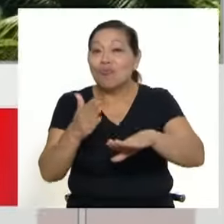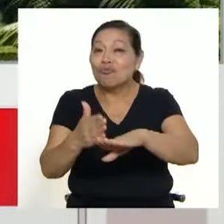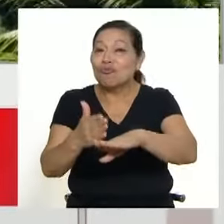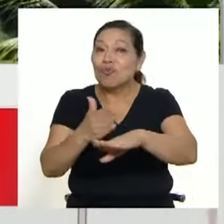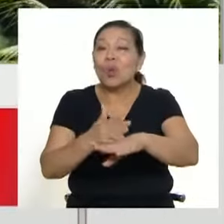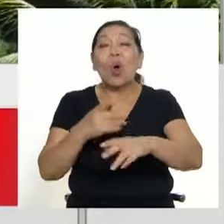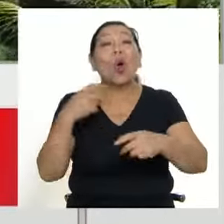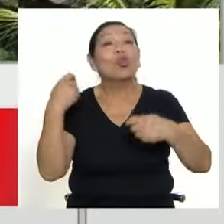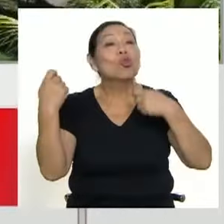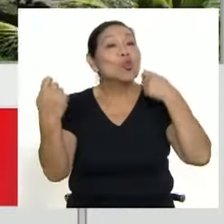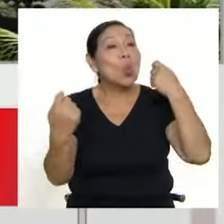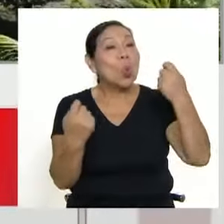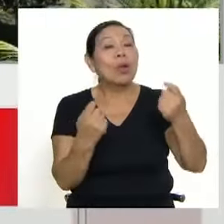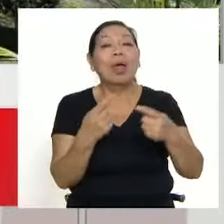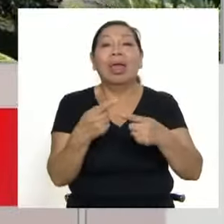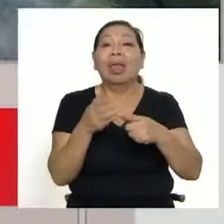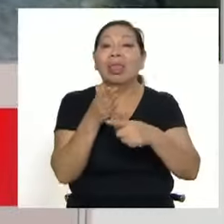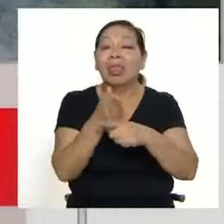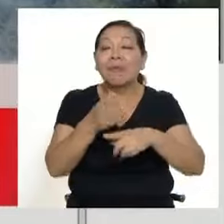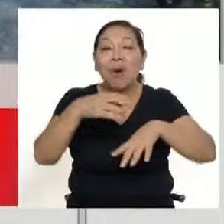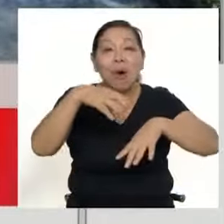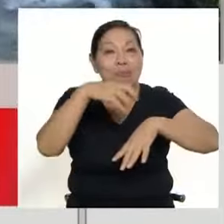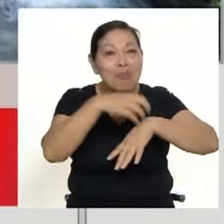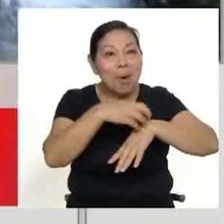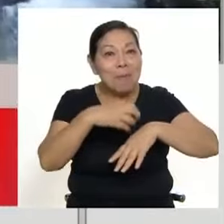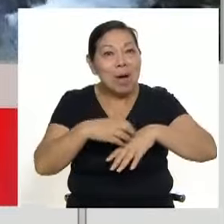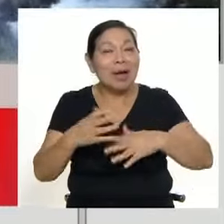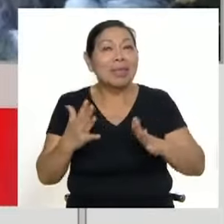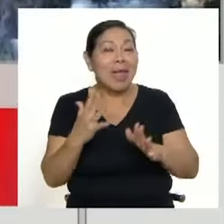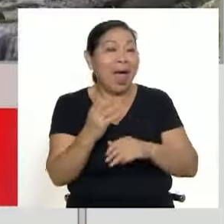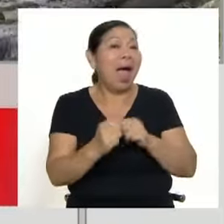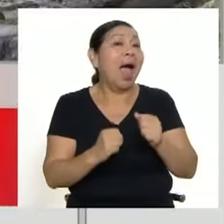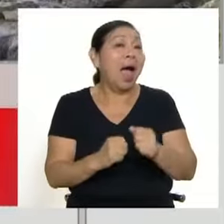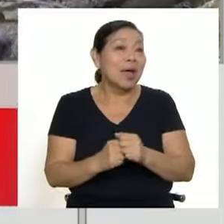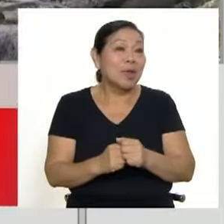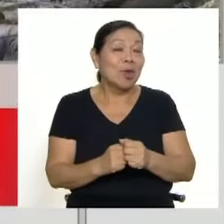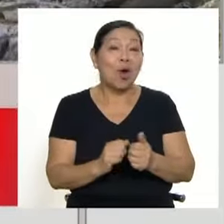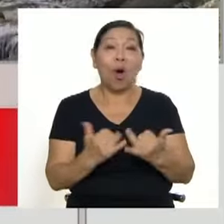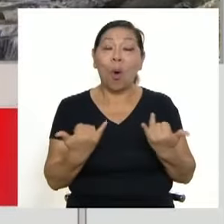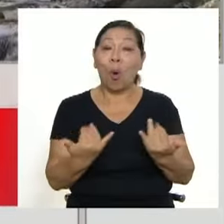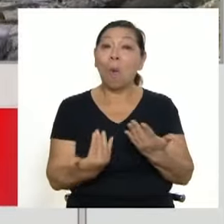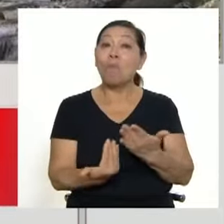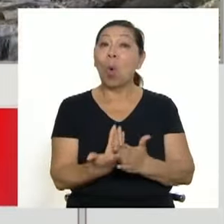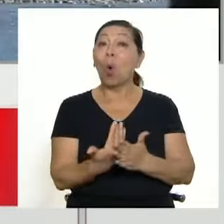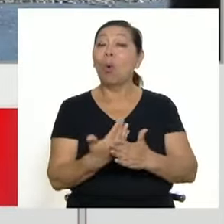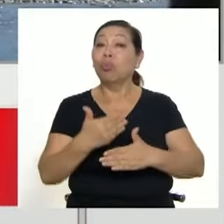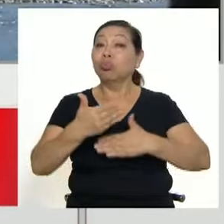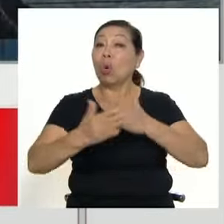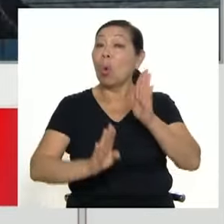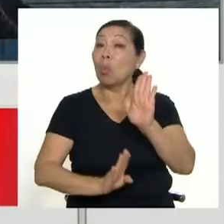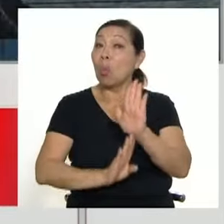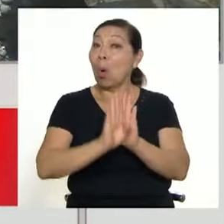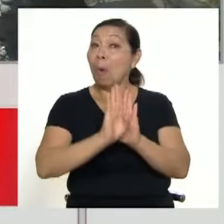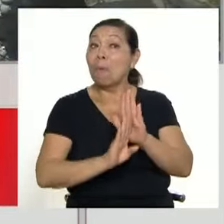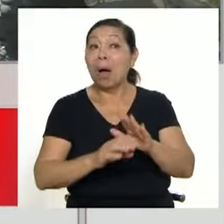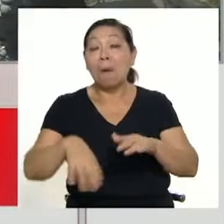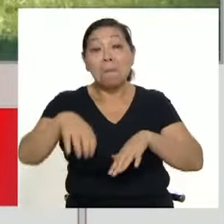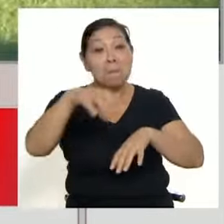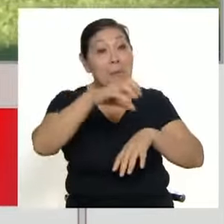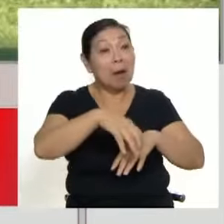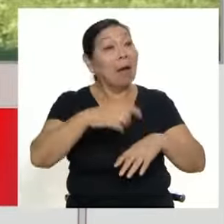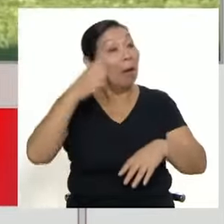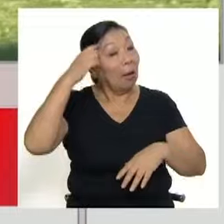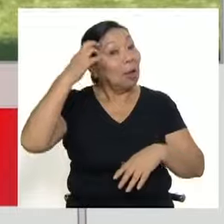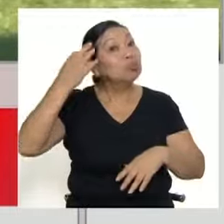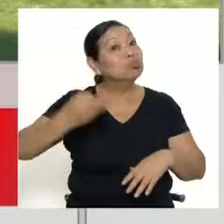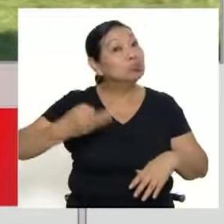del turismo, cuando llegamos a un pueblo al que fuimos hace 10 años y ahora vemos que hay muchos emprendimientos turísticos, por ejemplo, que la gente se la ha